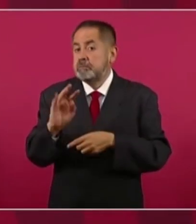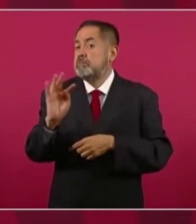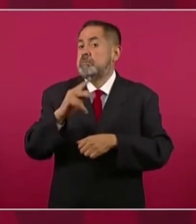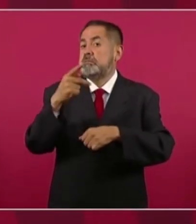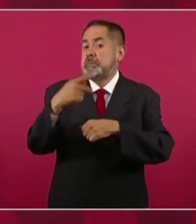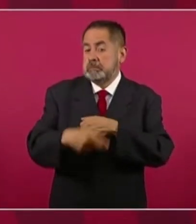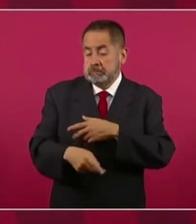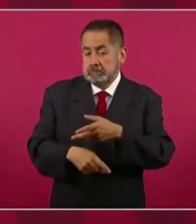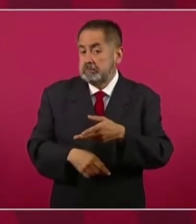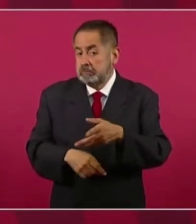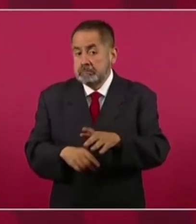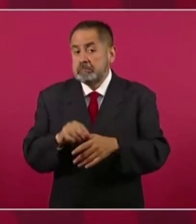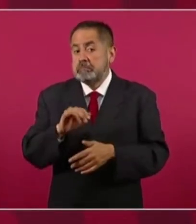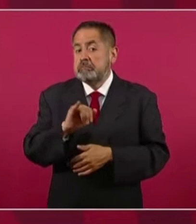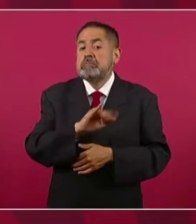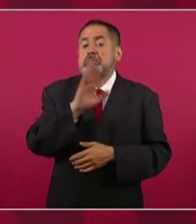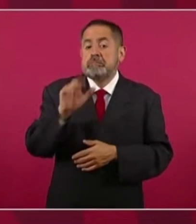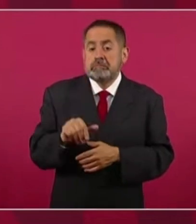de que